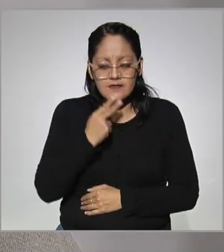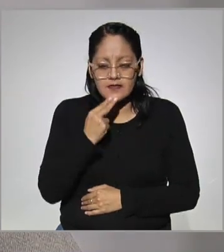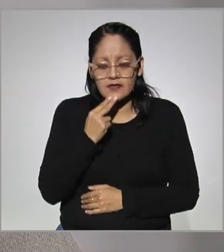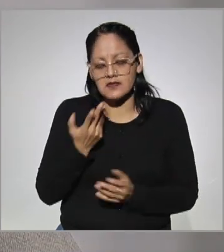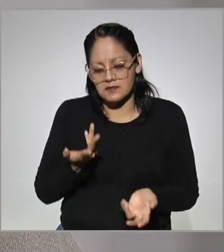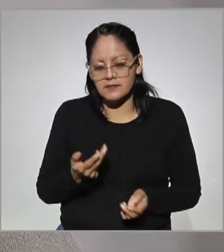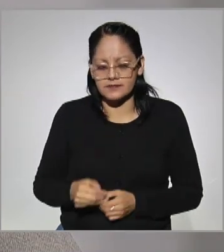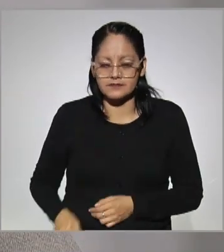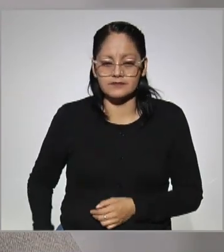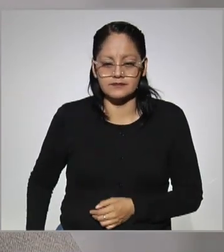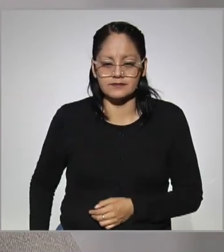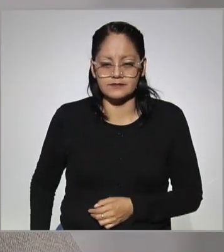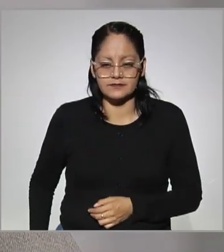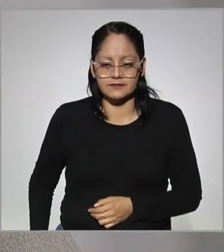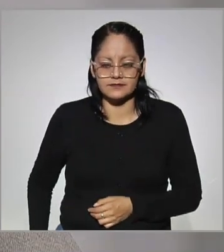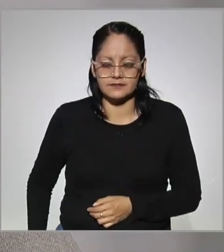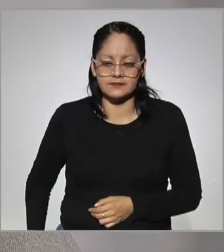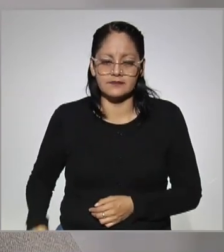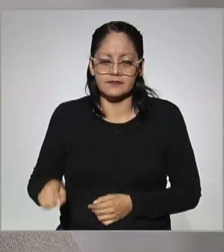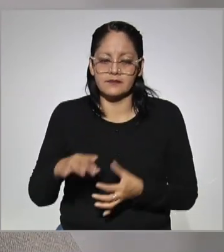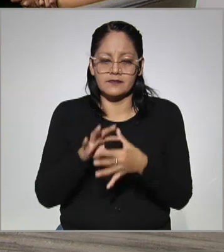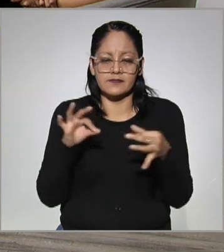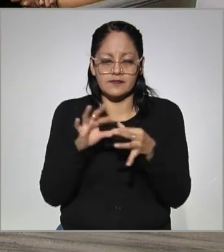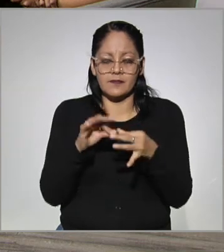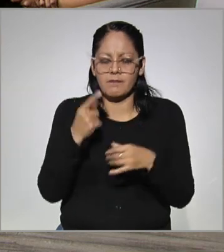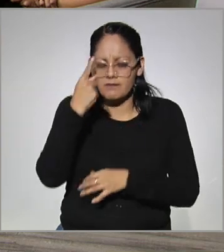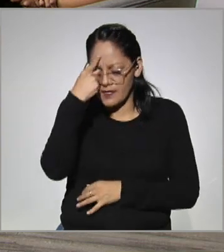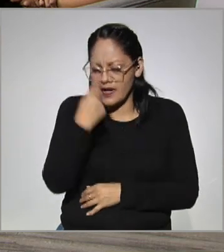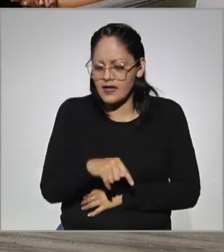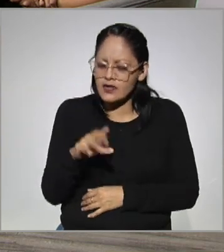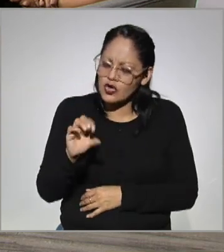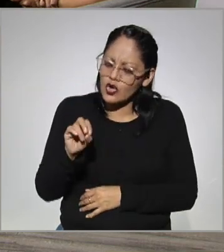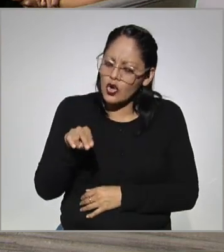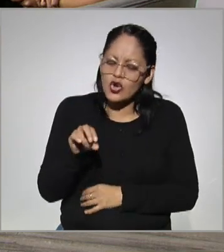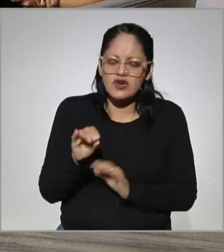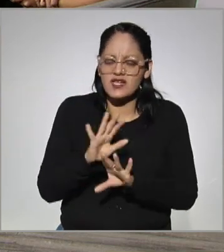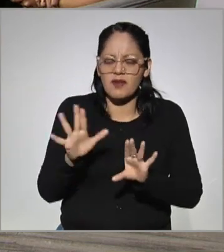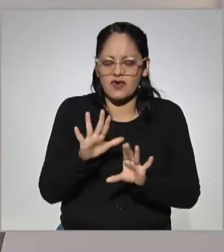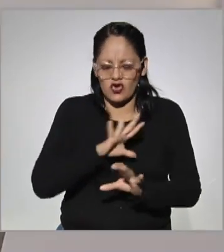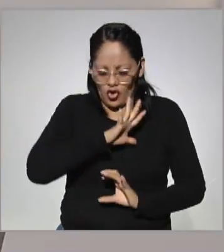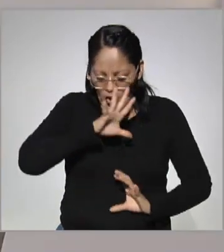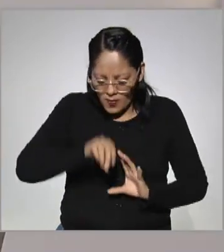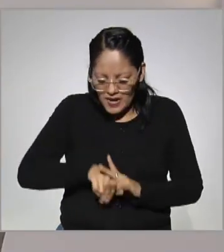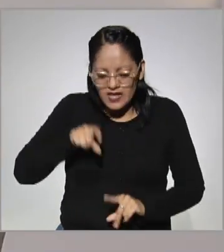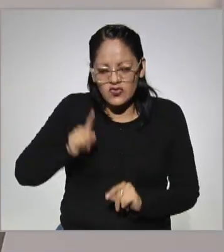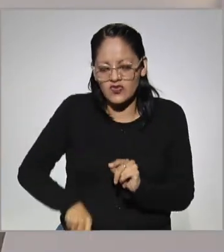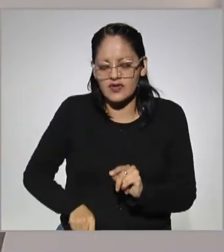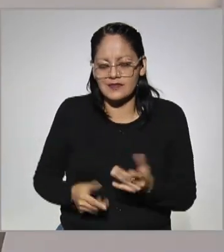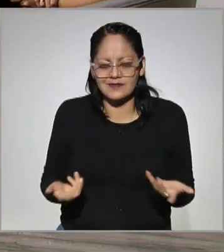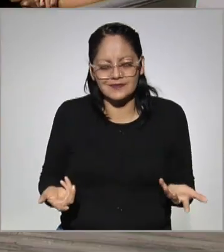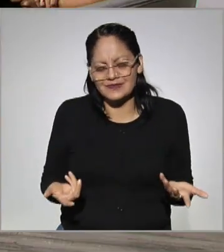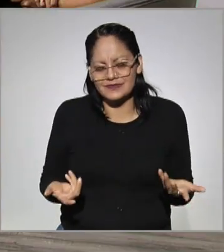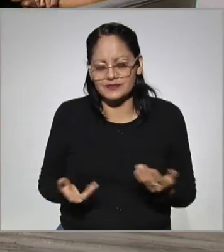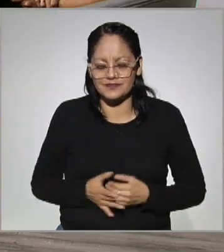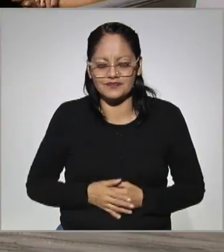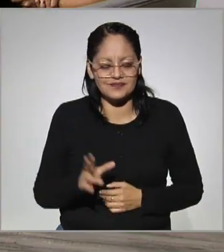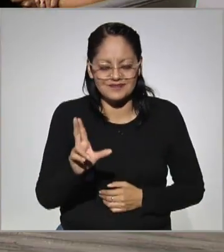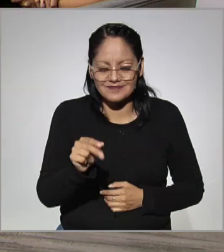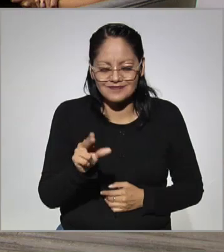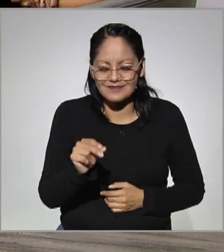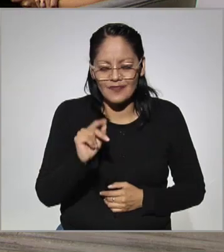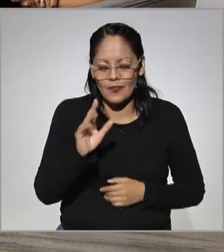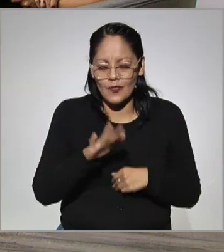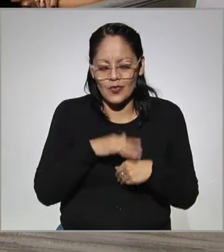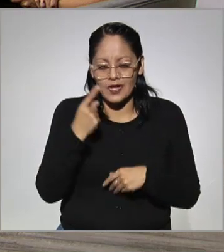paciente. Exactamente. Ok. Aquí nos escribe la gente que para qué un cono, que mejor quiten todo de una vez. Pues no, porque fíjate